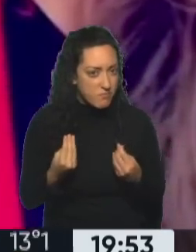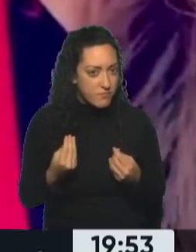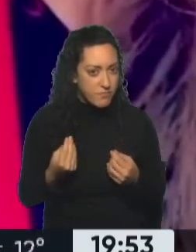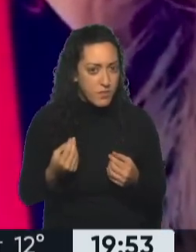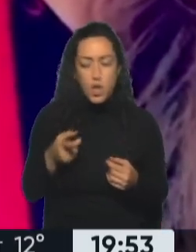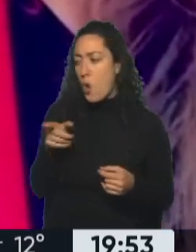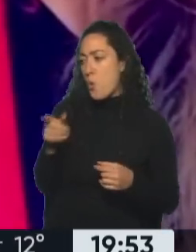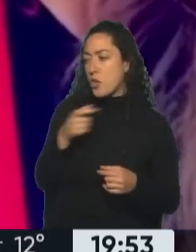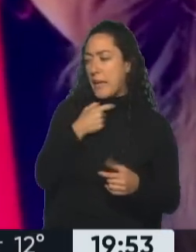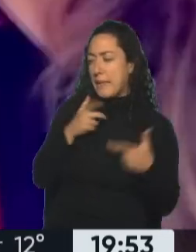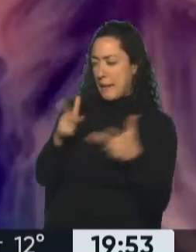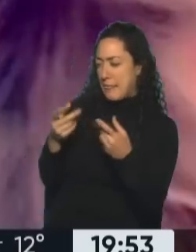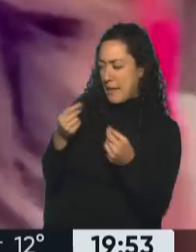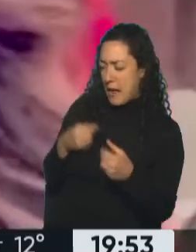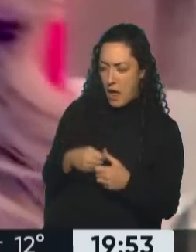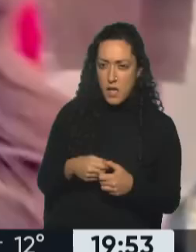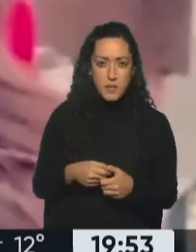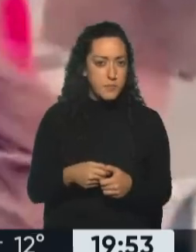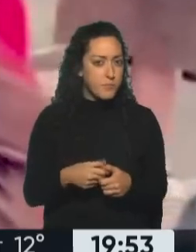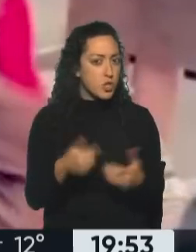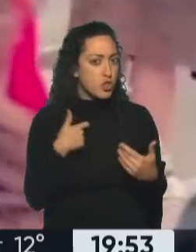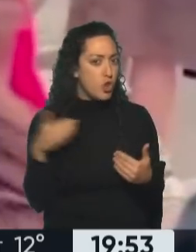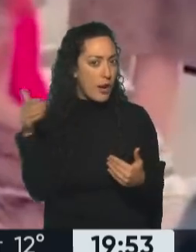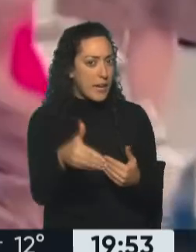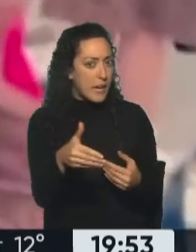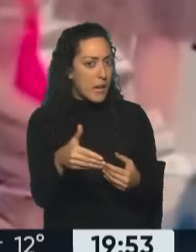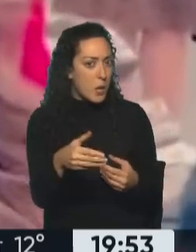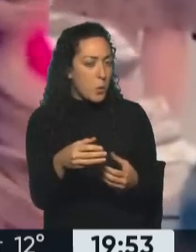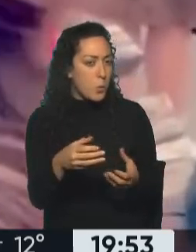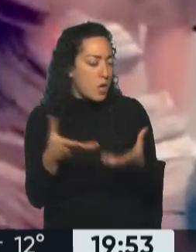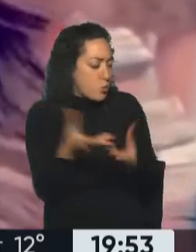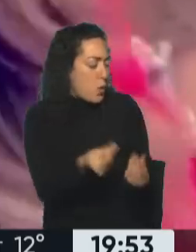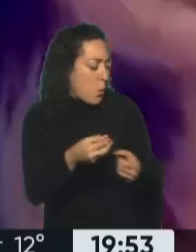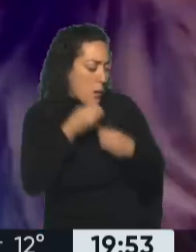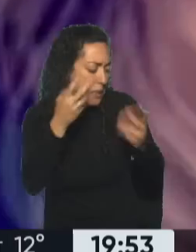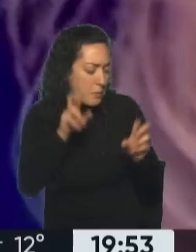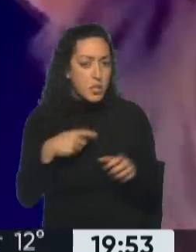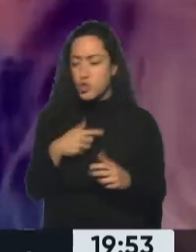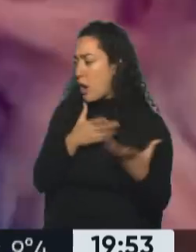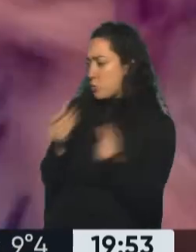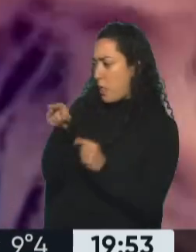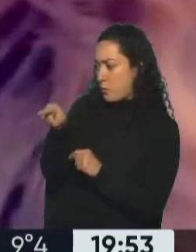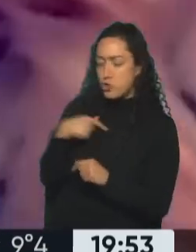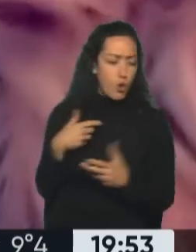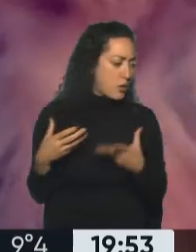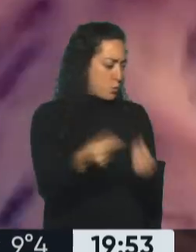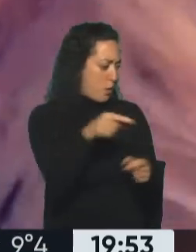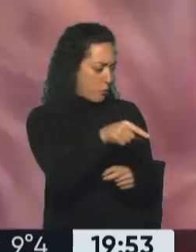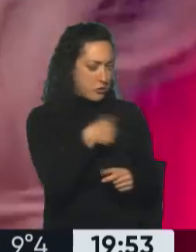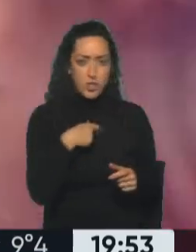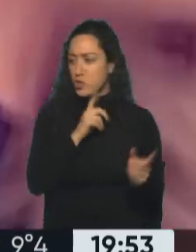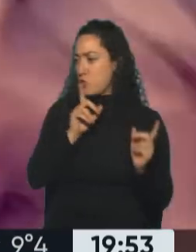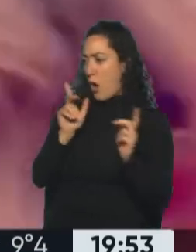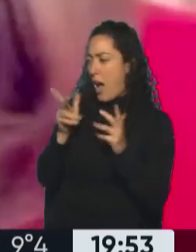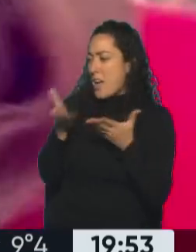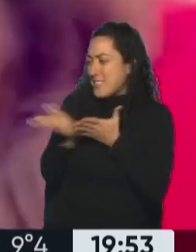¿qué quieres que te diga yo a ti? Puedo asistir con cualquier cosa. No, yo estoy para asistirte a ti. Yo te asisto a ti. No, yo te asisto yo a